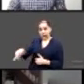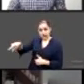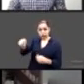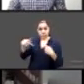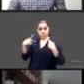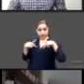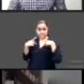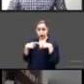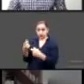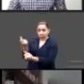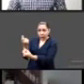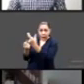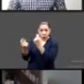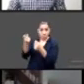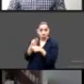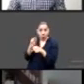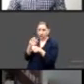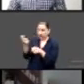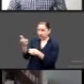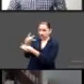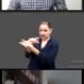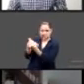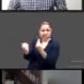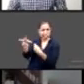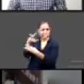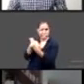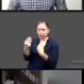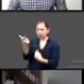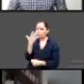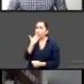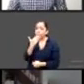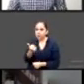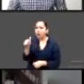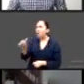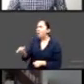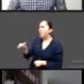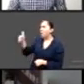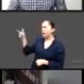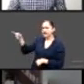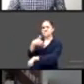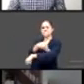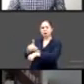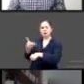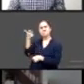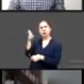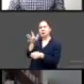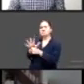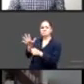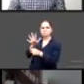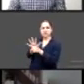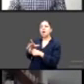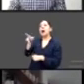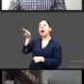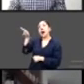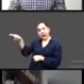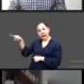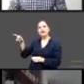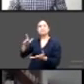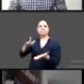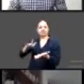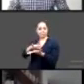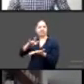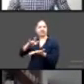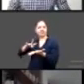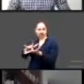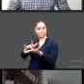financieramente por otra familia con mayor recurso. Y esta familia les da una subvención mensual para que